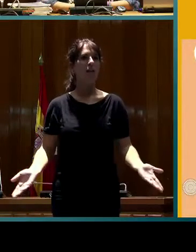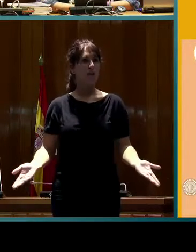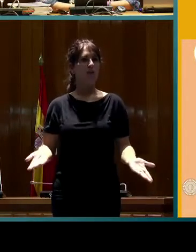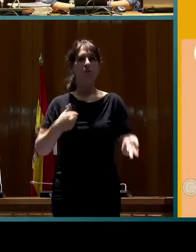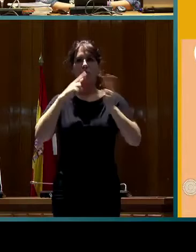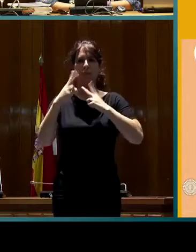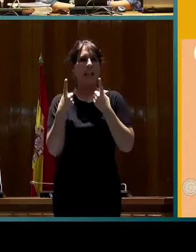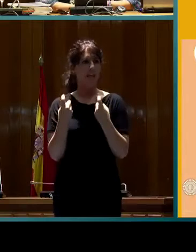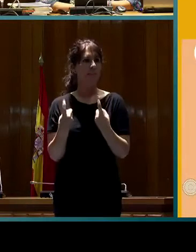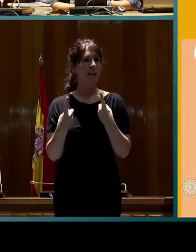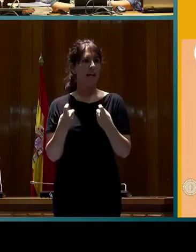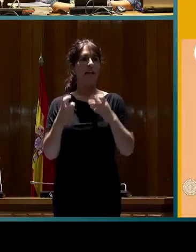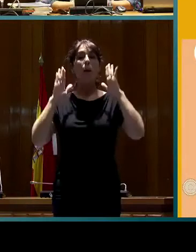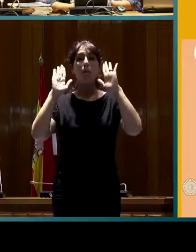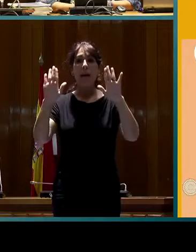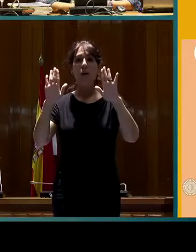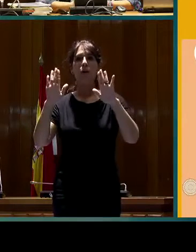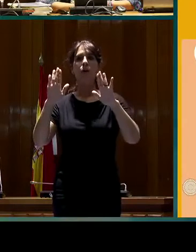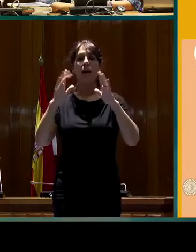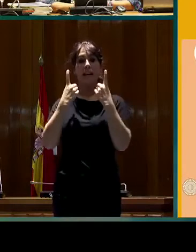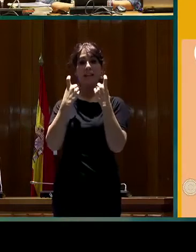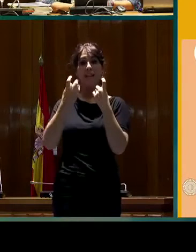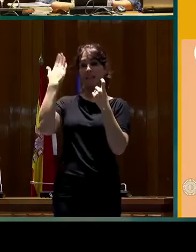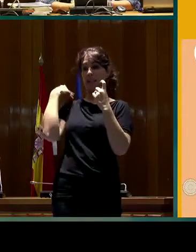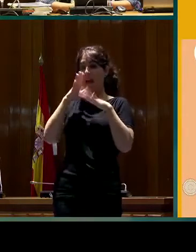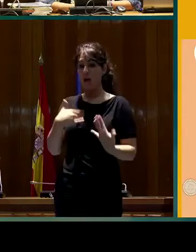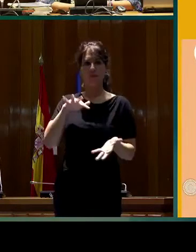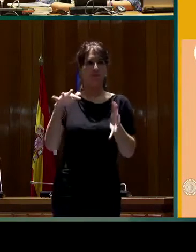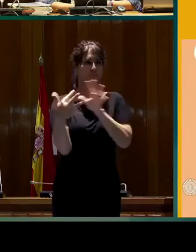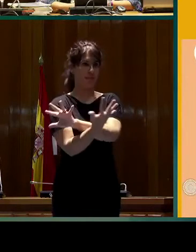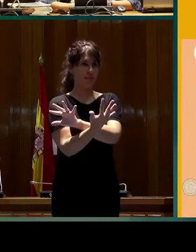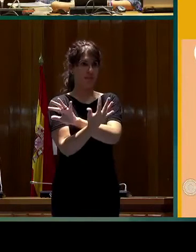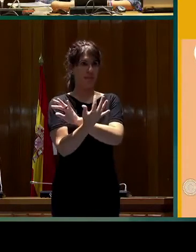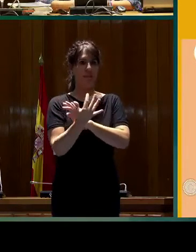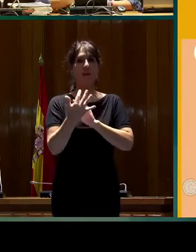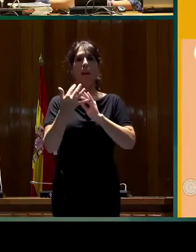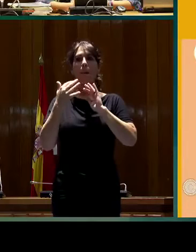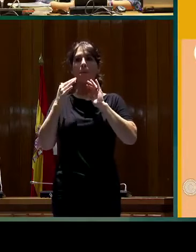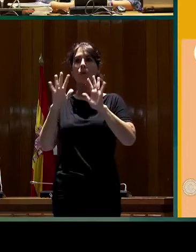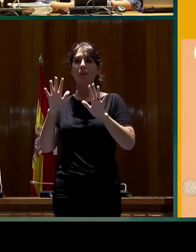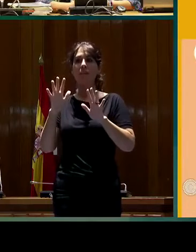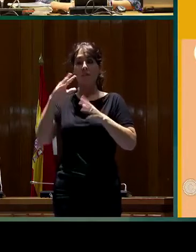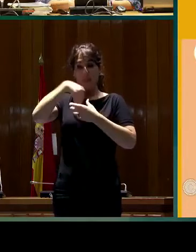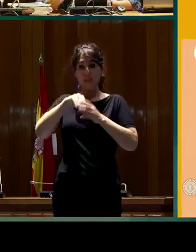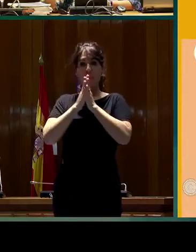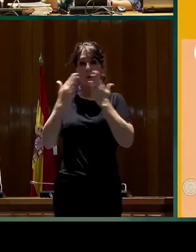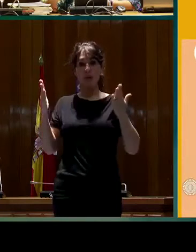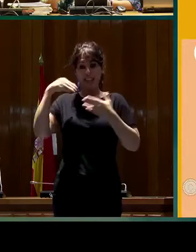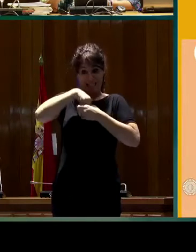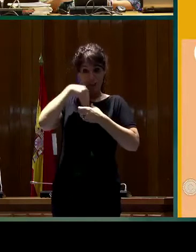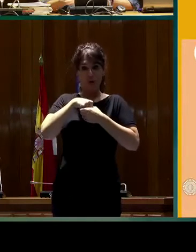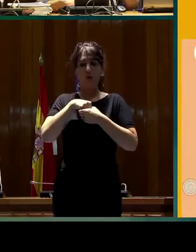Lo que yo pienso es que las necesidades han evolucionado y han cambiado, y en cambio desde bibliotecas quizás no se tienen ni por un